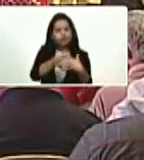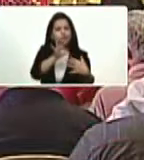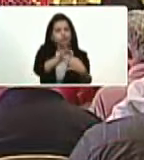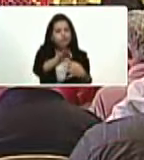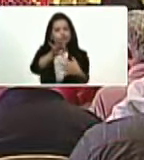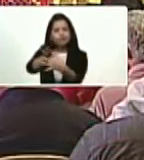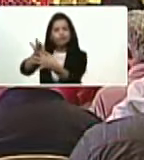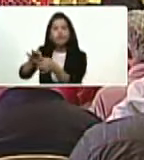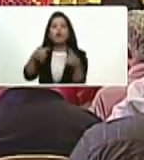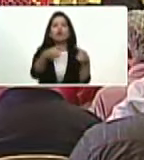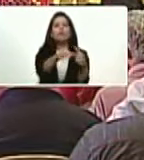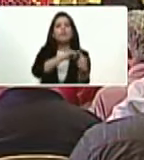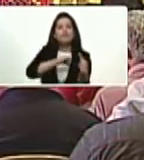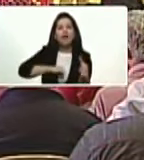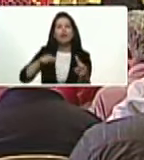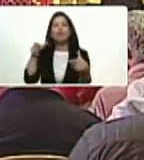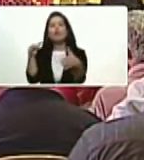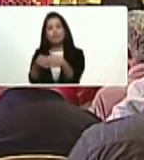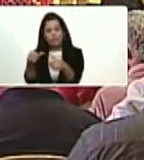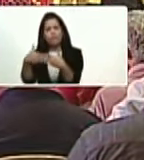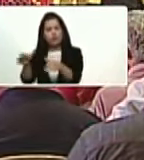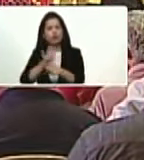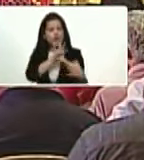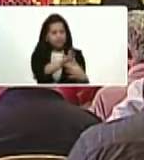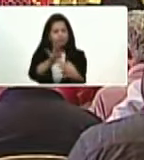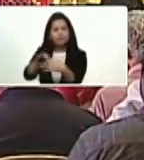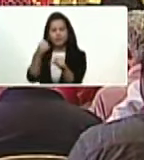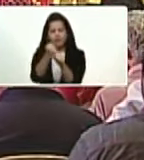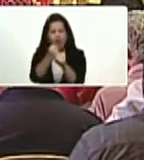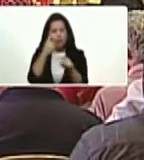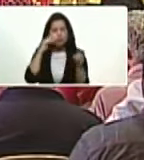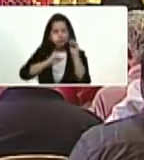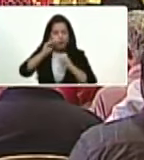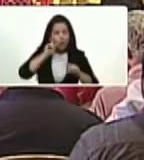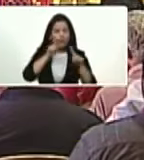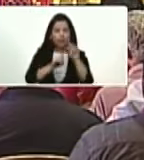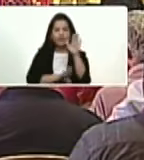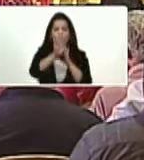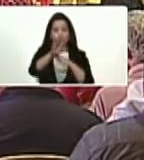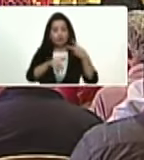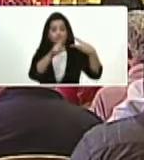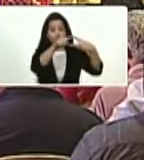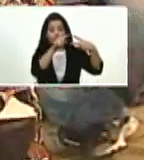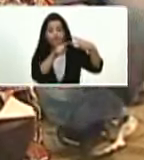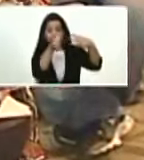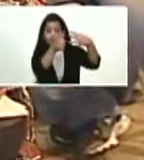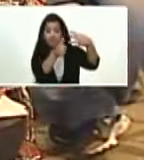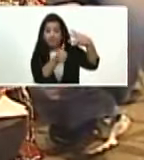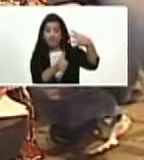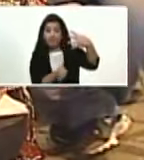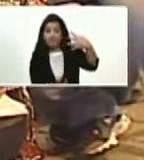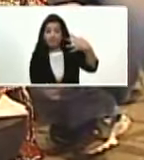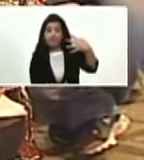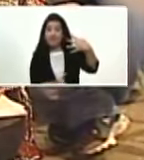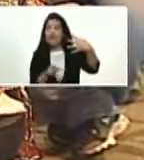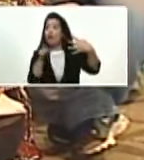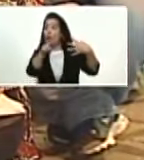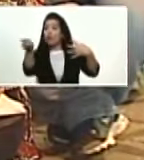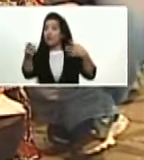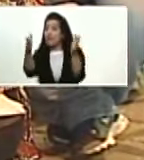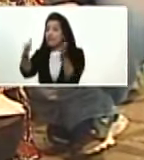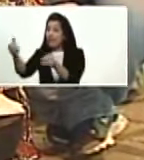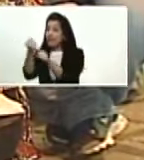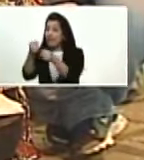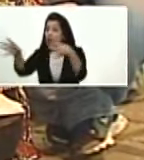plan, ¿no?, para avanzar. Entonces, en cada uno de los motores hay que integrar el plan de cada una